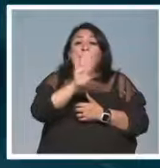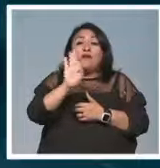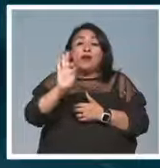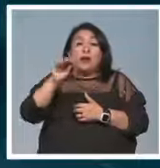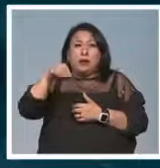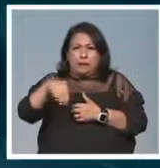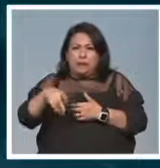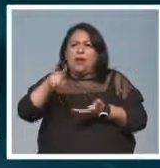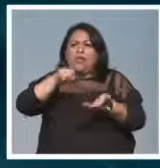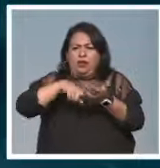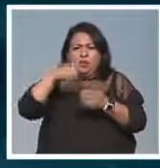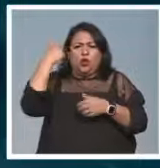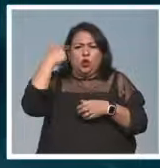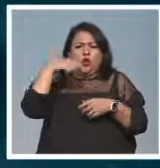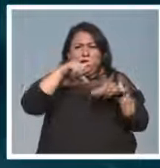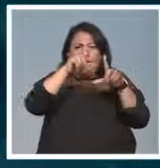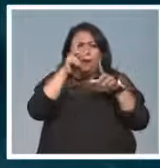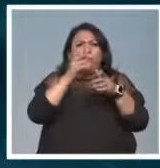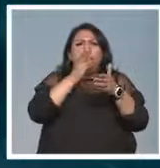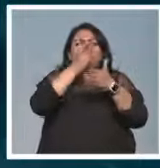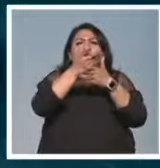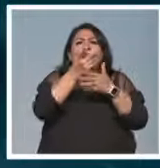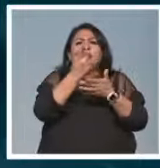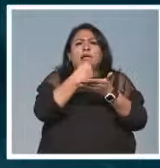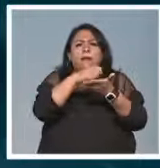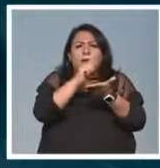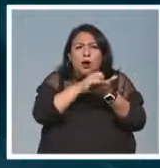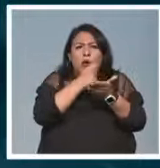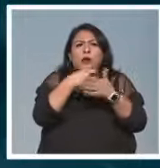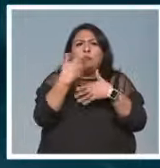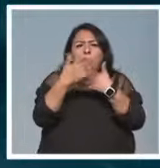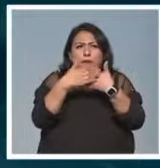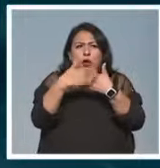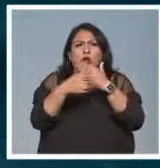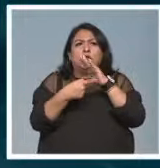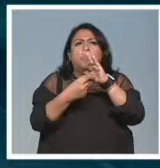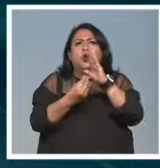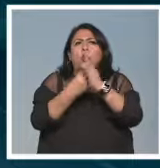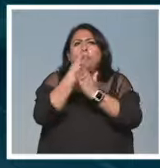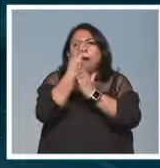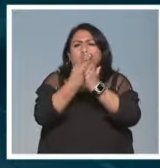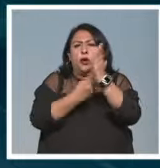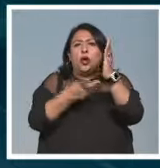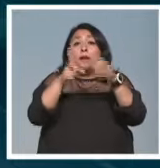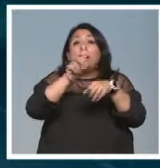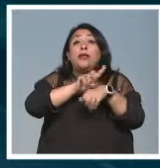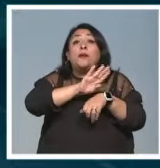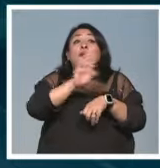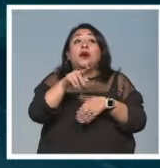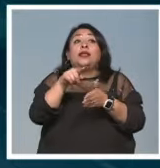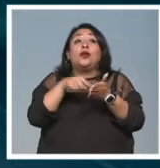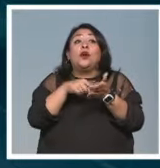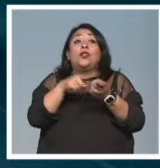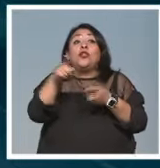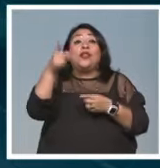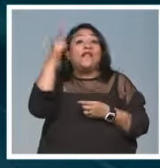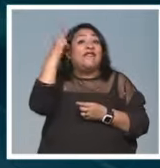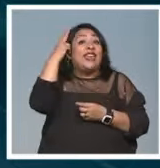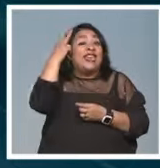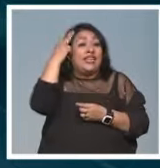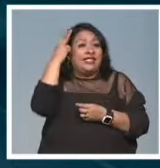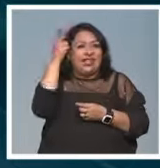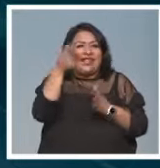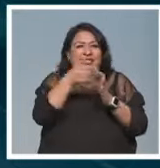su gira al interior de la República visitando Tamaulipas. Próximamente presentará un nuevo programa de Día de Muertos en el Palacio de Bellas Artes.